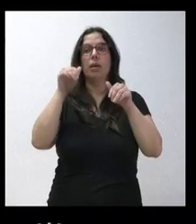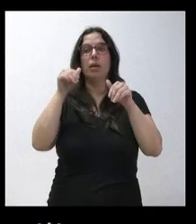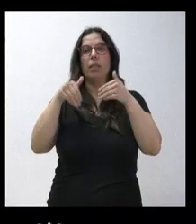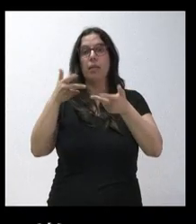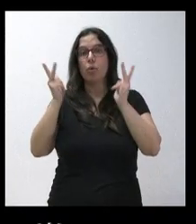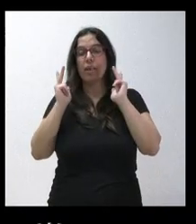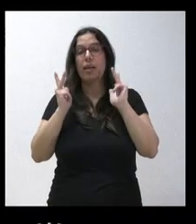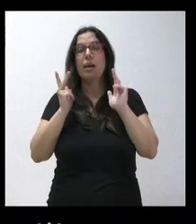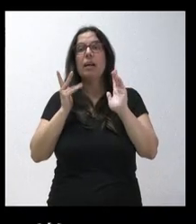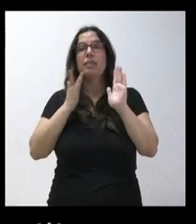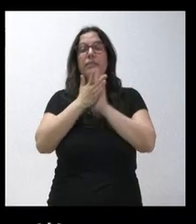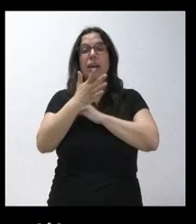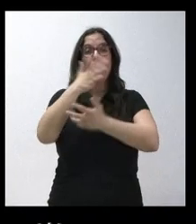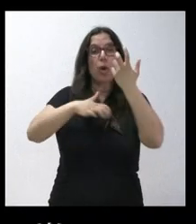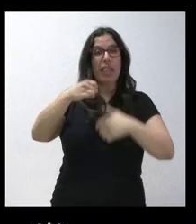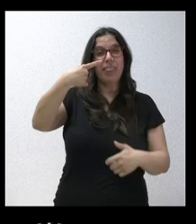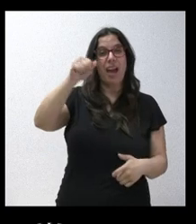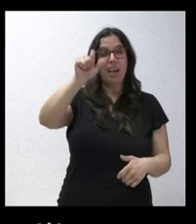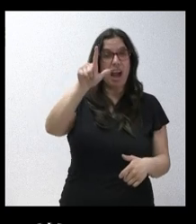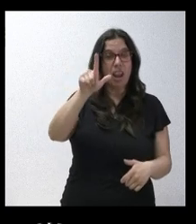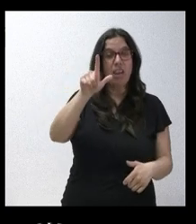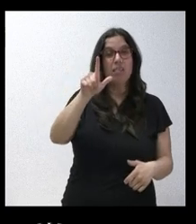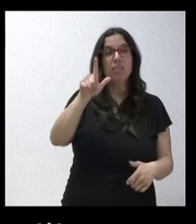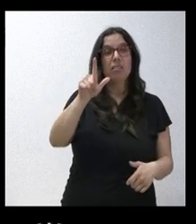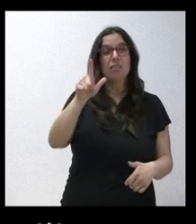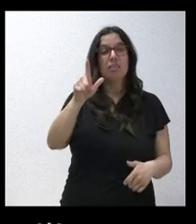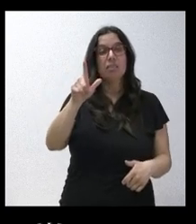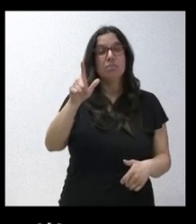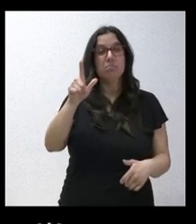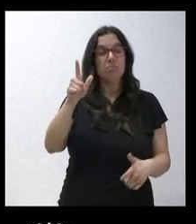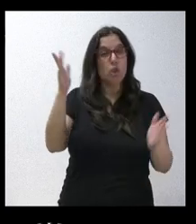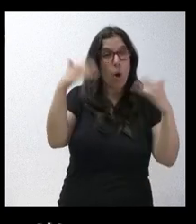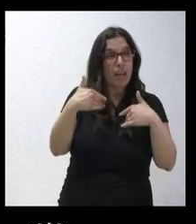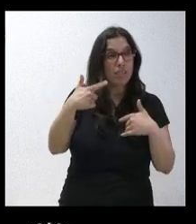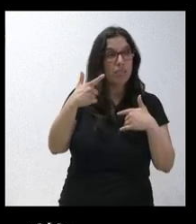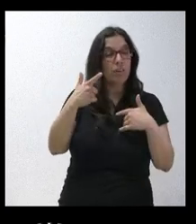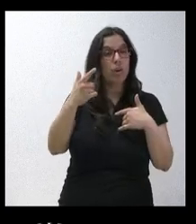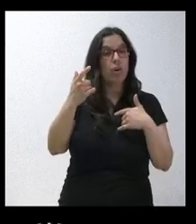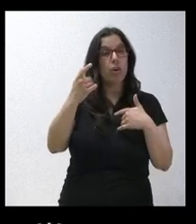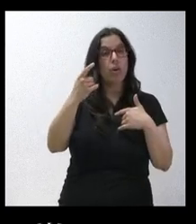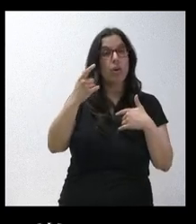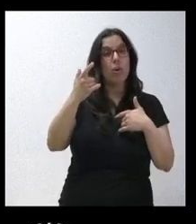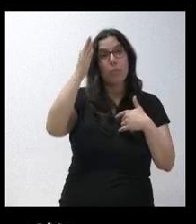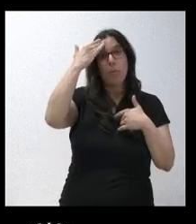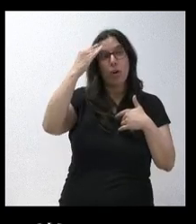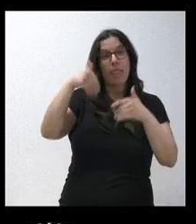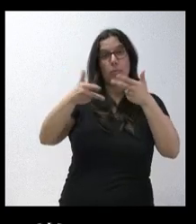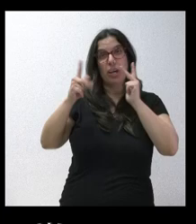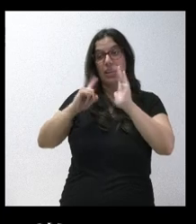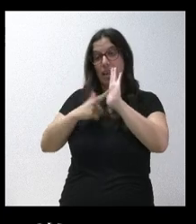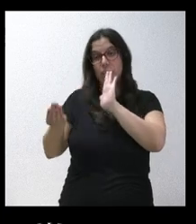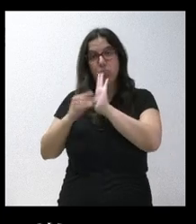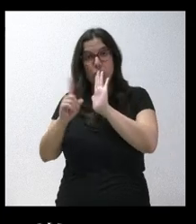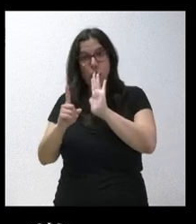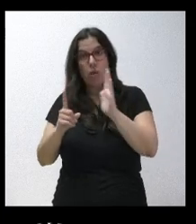o si esta de los gal Y si esta no debería estar incluida en en la ley de memoria democrática